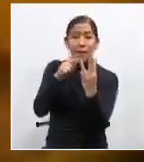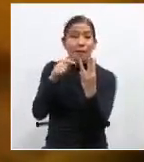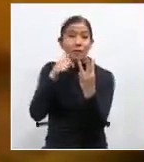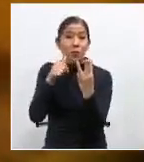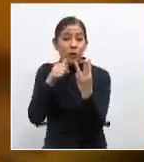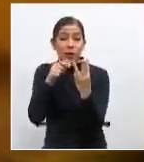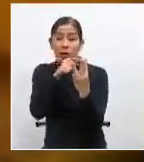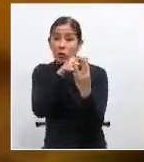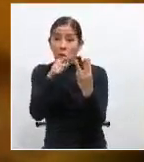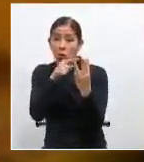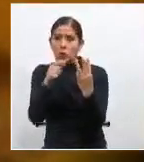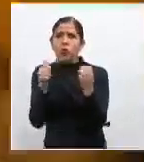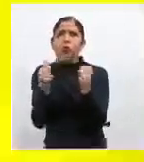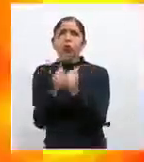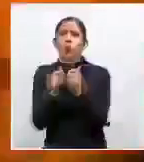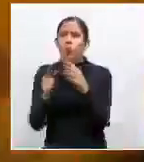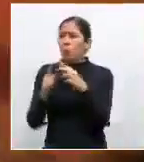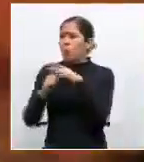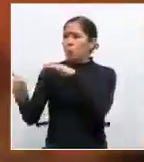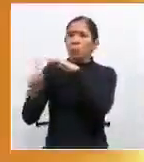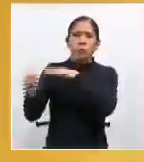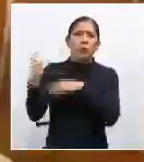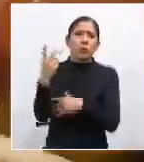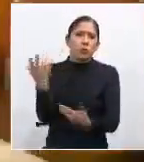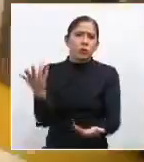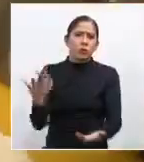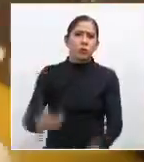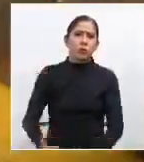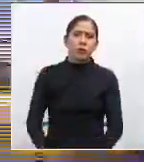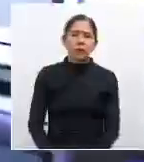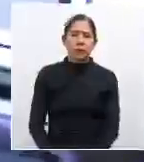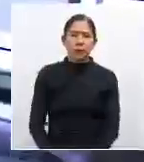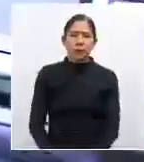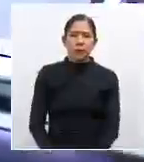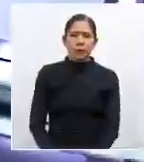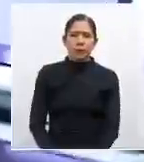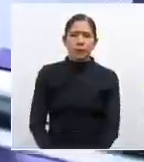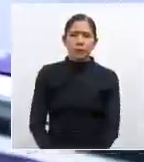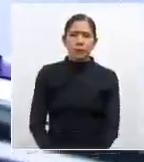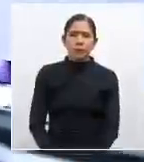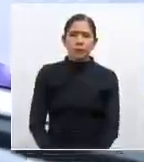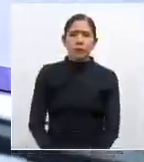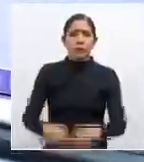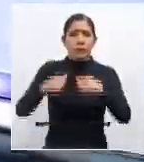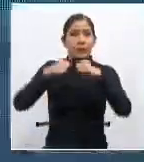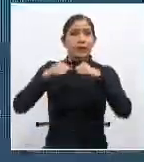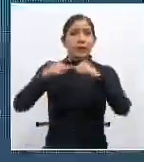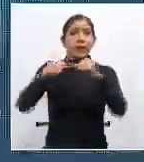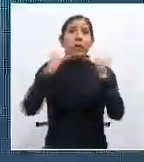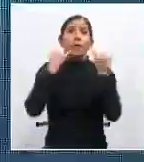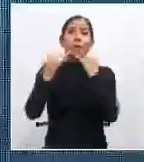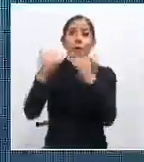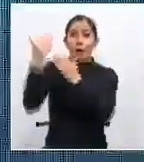en el video, se encuentran prófugos. Seguimos con la información en Santa Cruz, ya que el